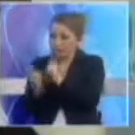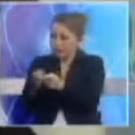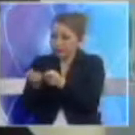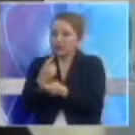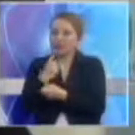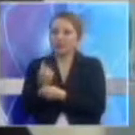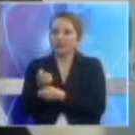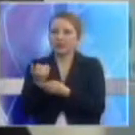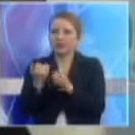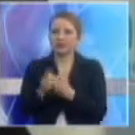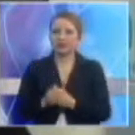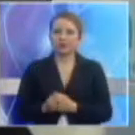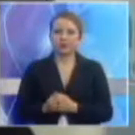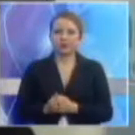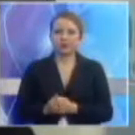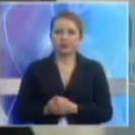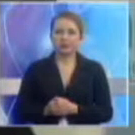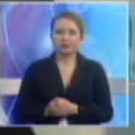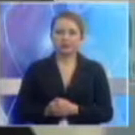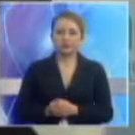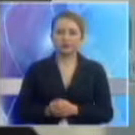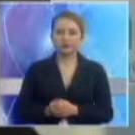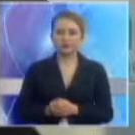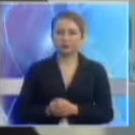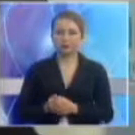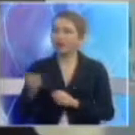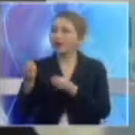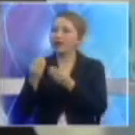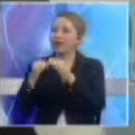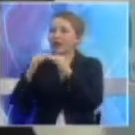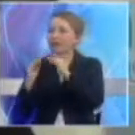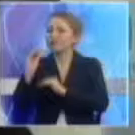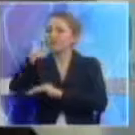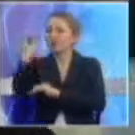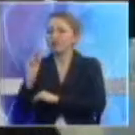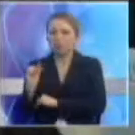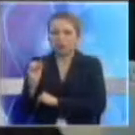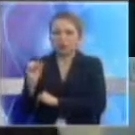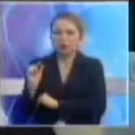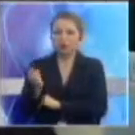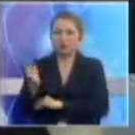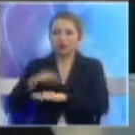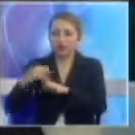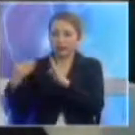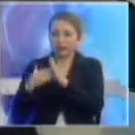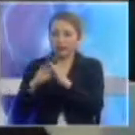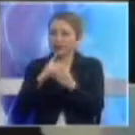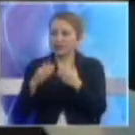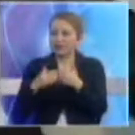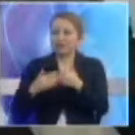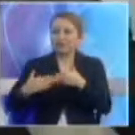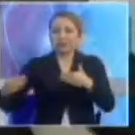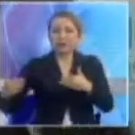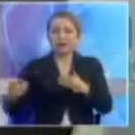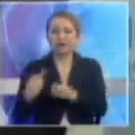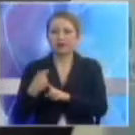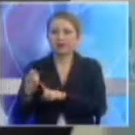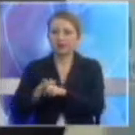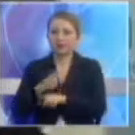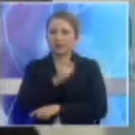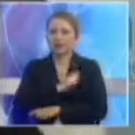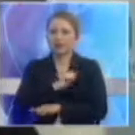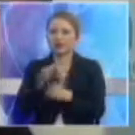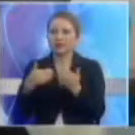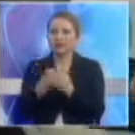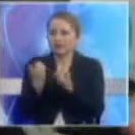estas remuneraciones, digamos, son un porcentaje muy pequeño frente a toda la masa salarial que constituyen, ¿no es